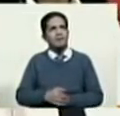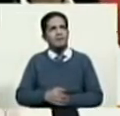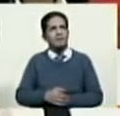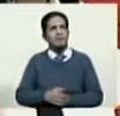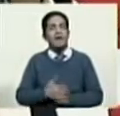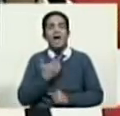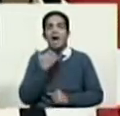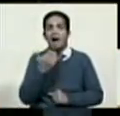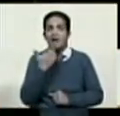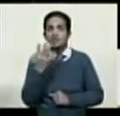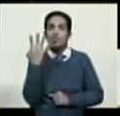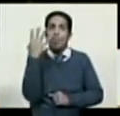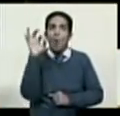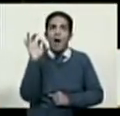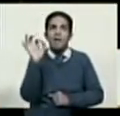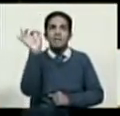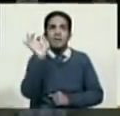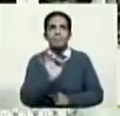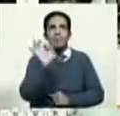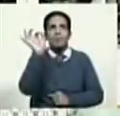Casi el 40% de